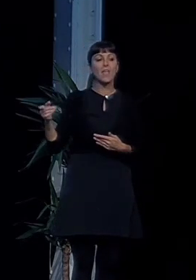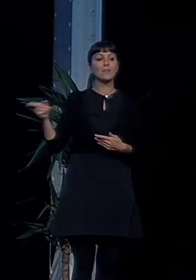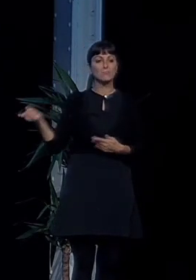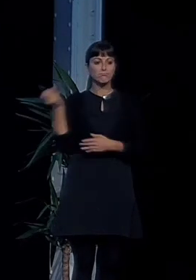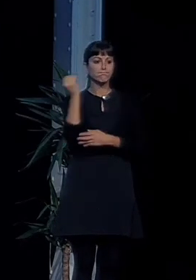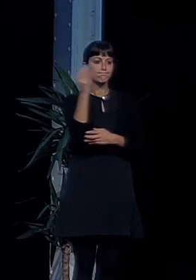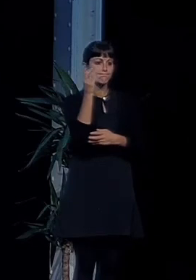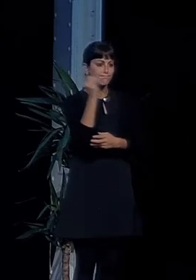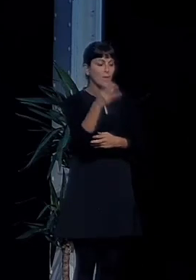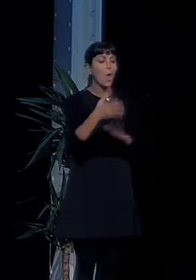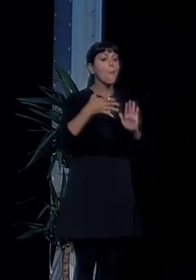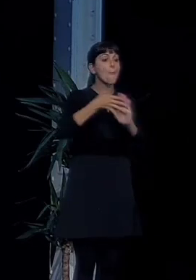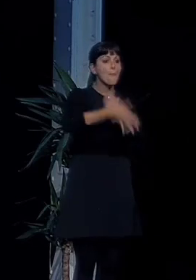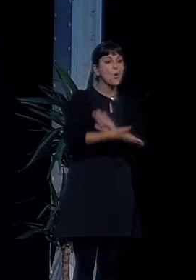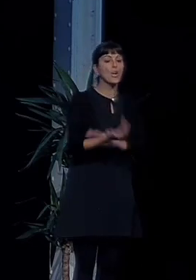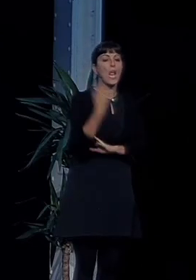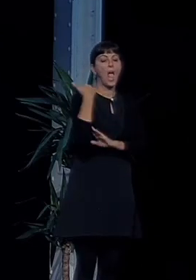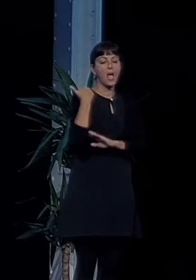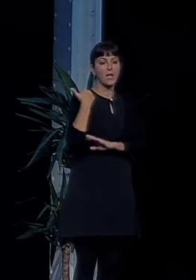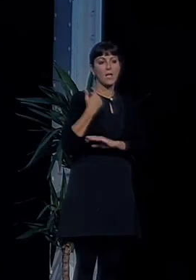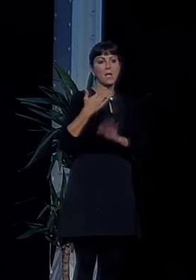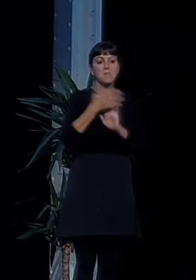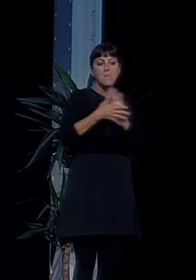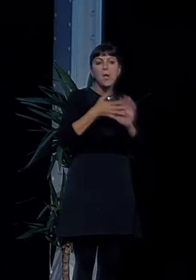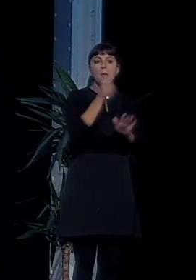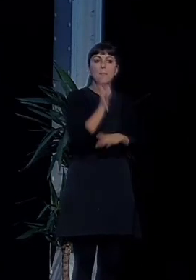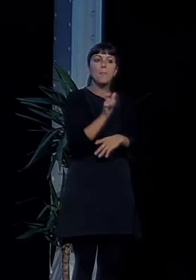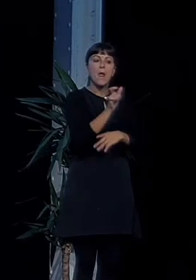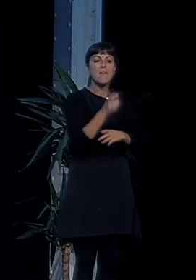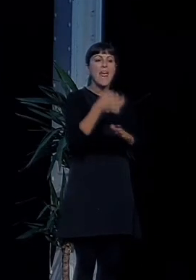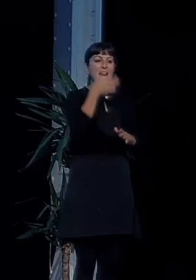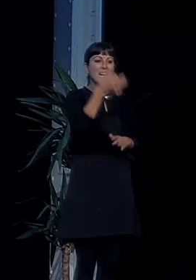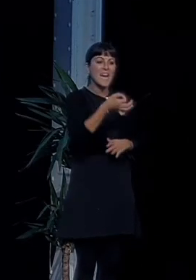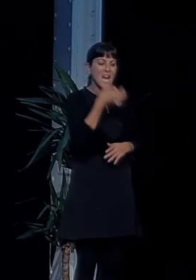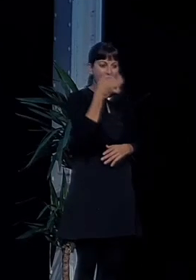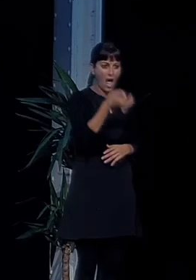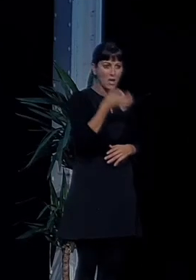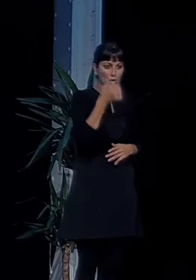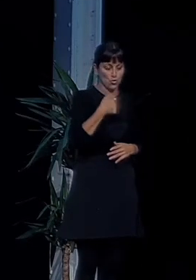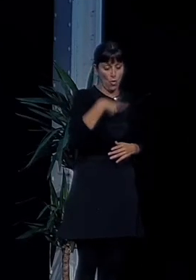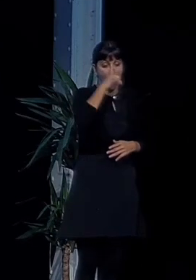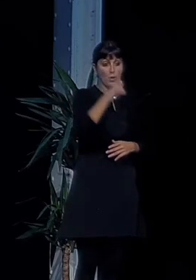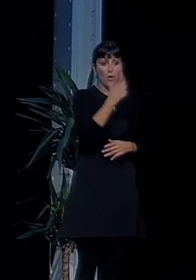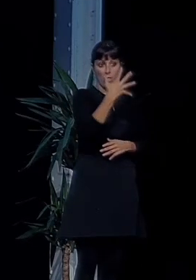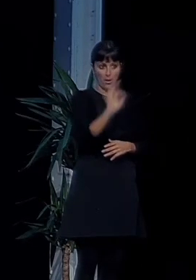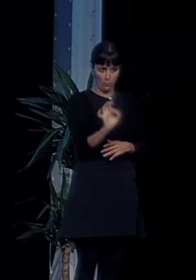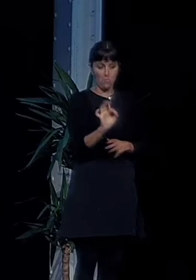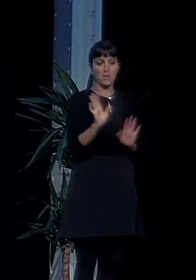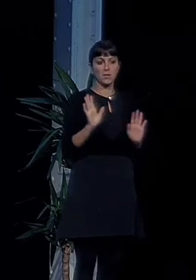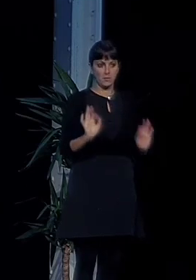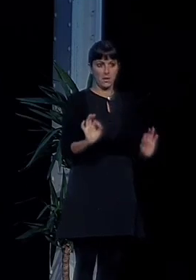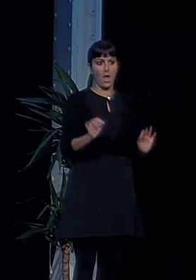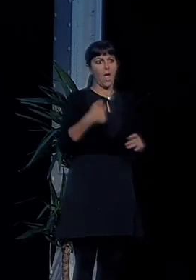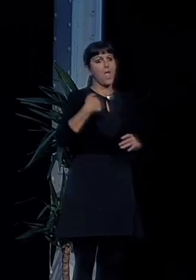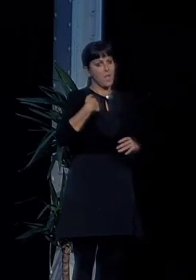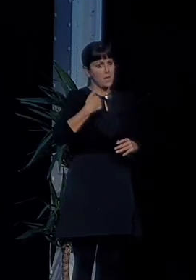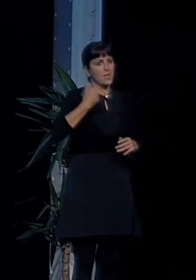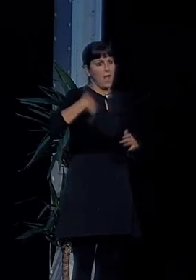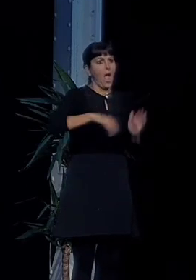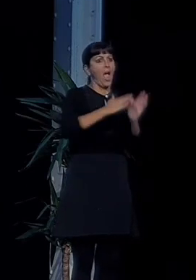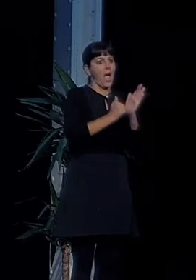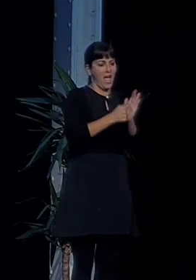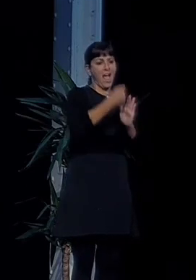de repente cuando estabas hablando del relato me ha venido la imagen, yo tengo 50 años, por lo tanto lo de Alcácer me pilló ya un poco más